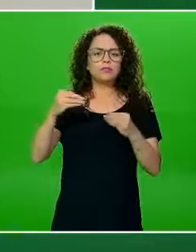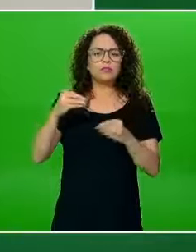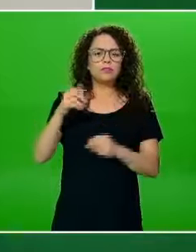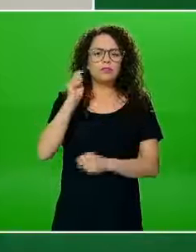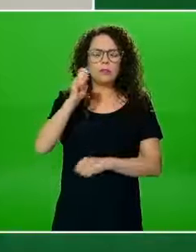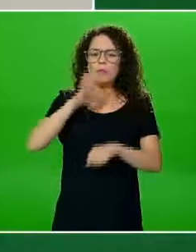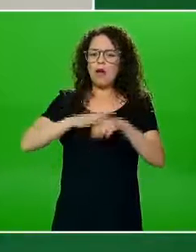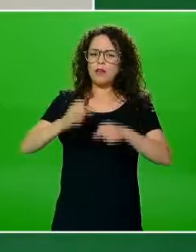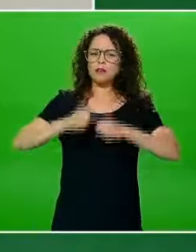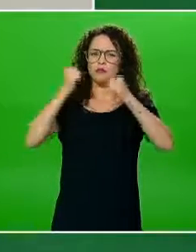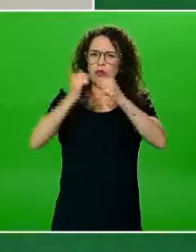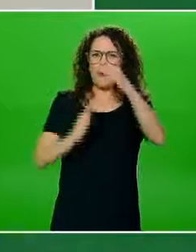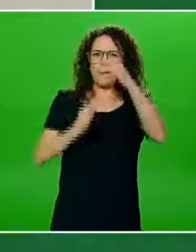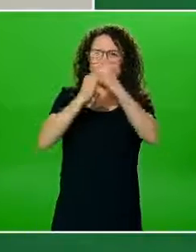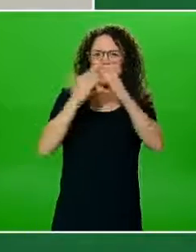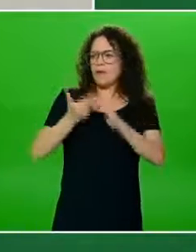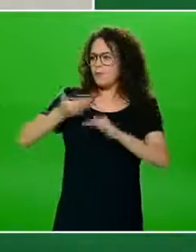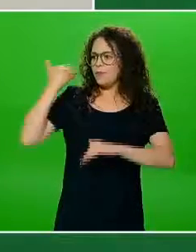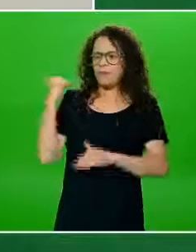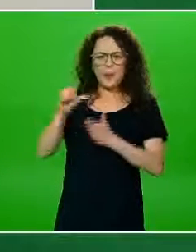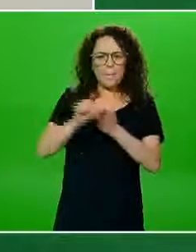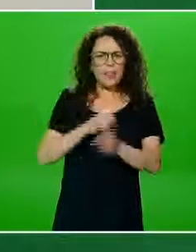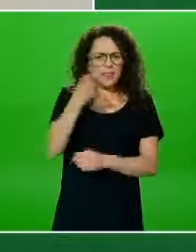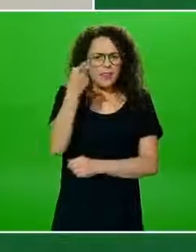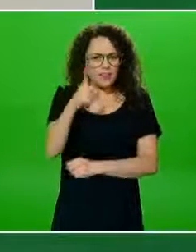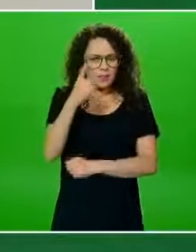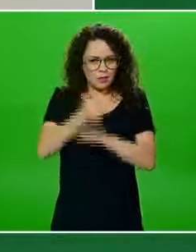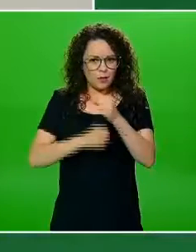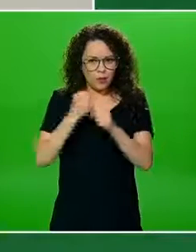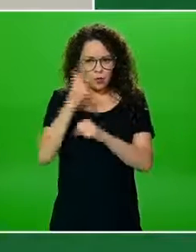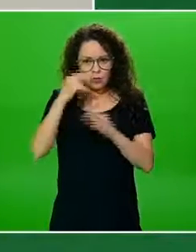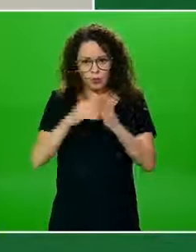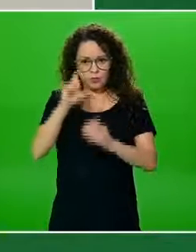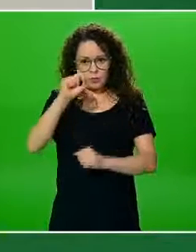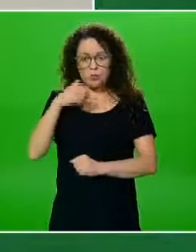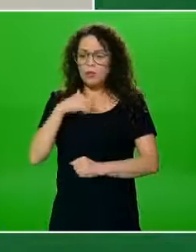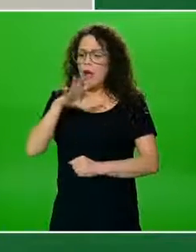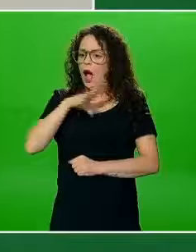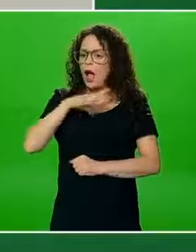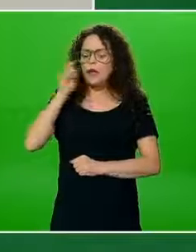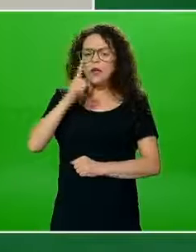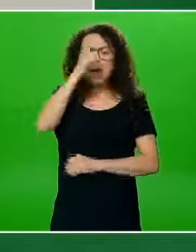alto que tuvimos allá por diciembre, yo llegué a tener 1,000 camas